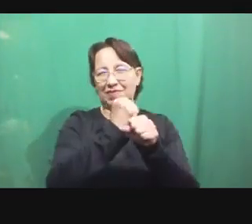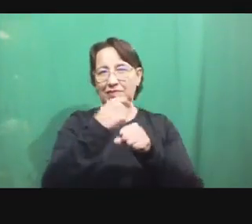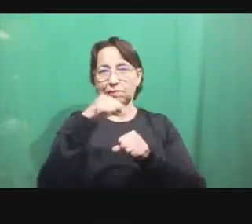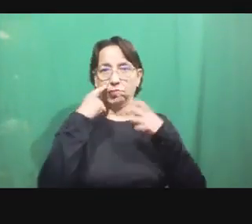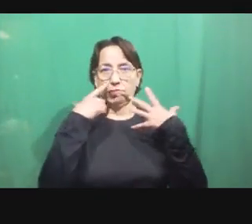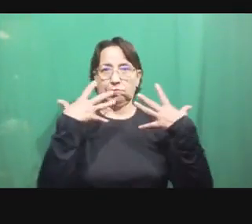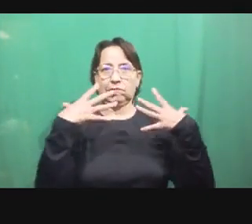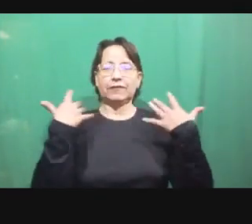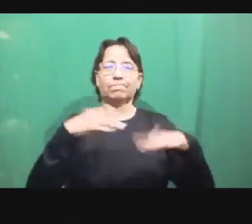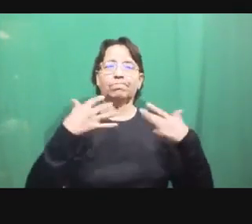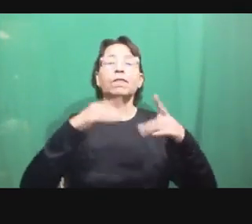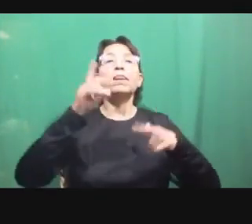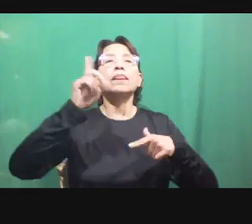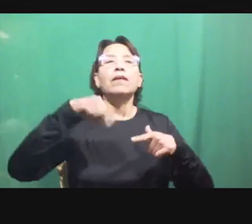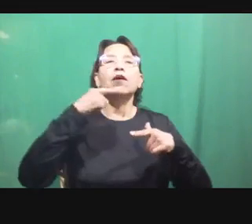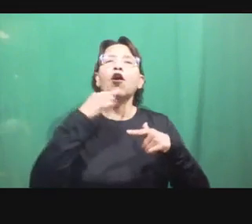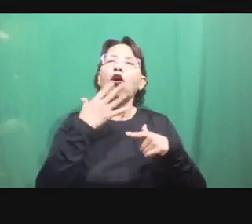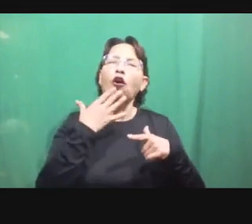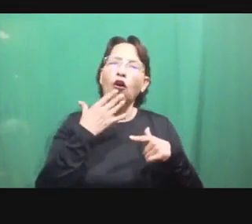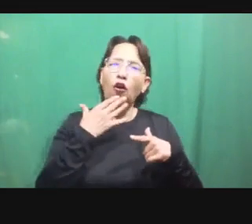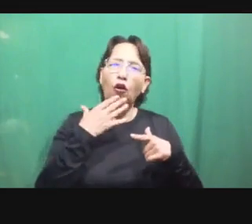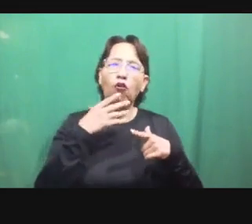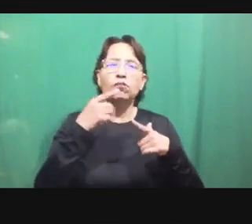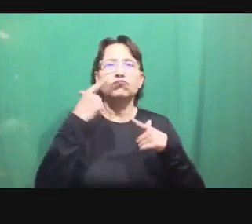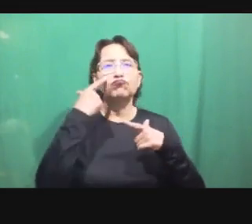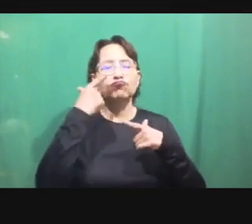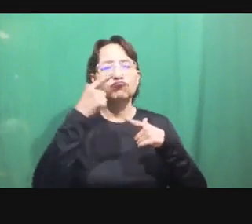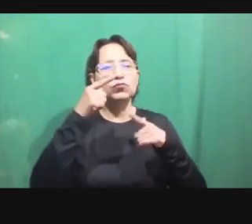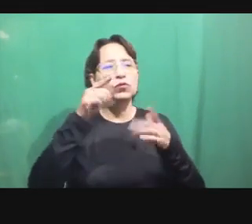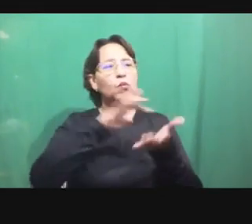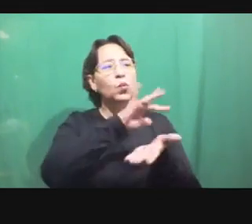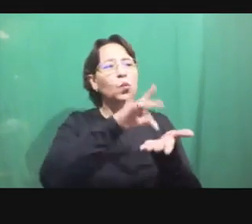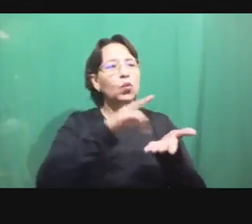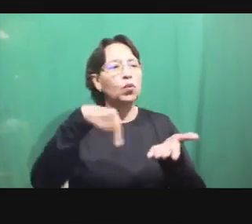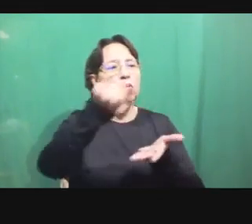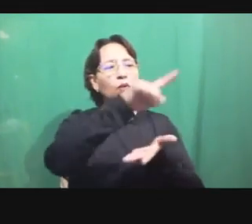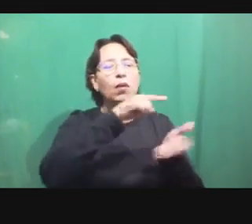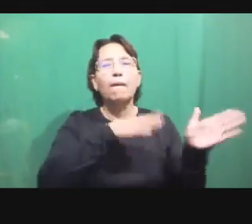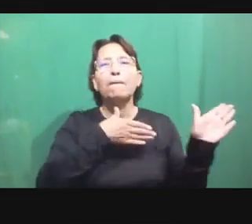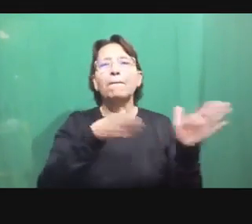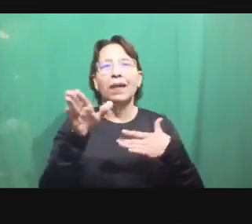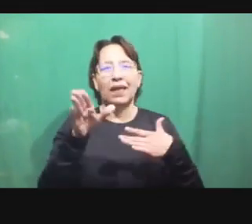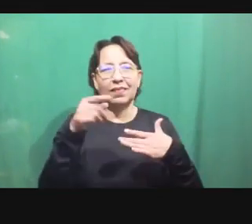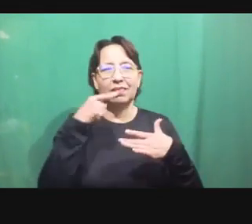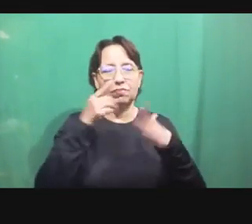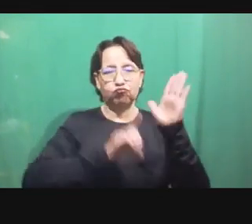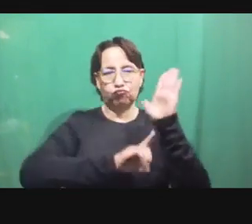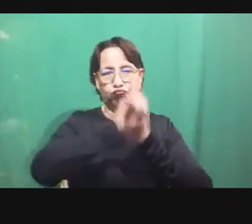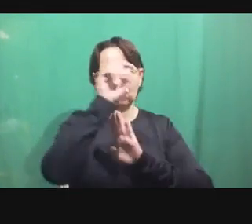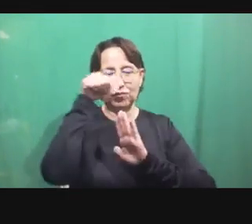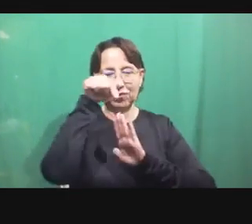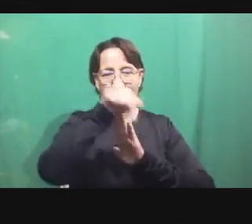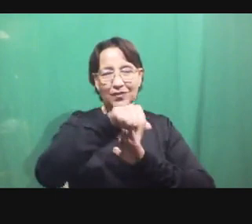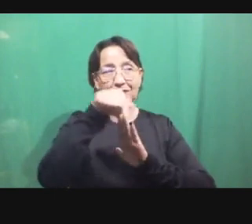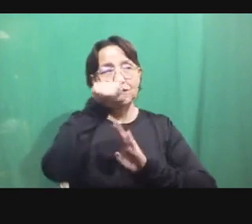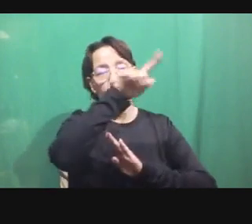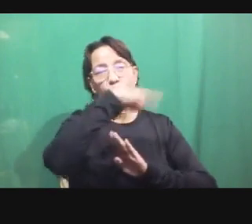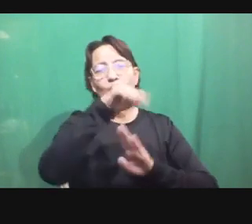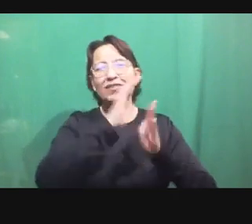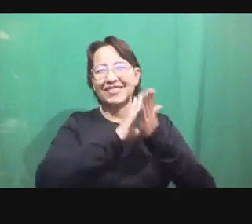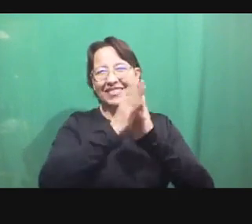destacar a los colores y a señalar la ubicación de los diferentes planes parciales en desarrollo en el centro histórico de